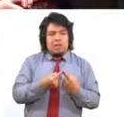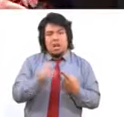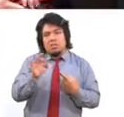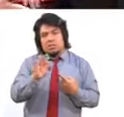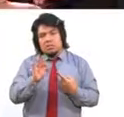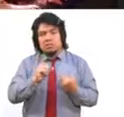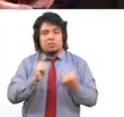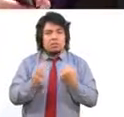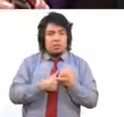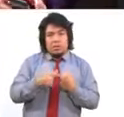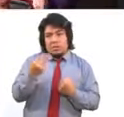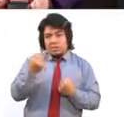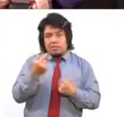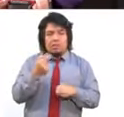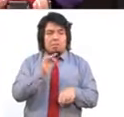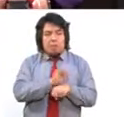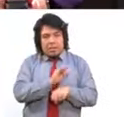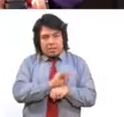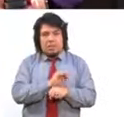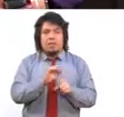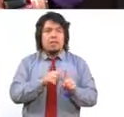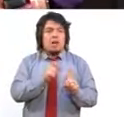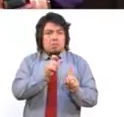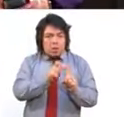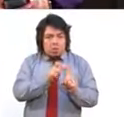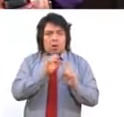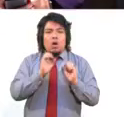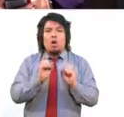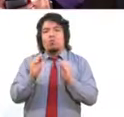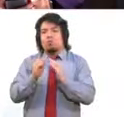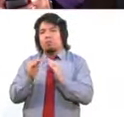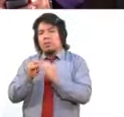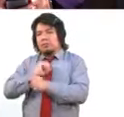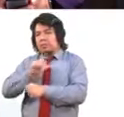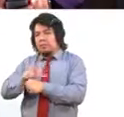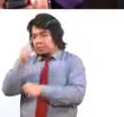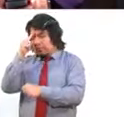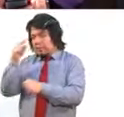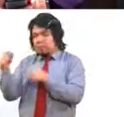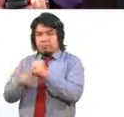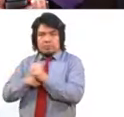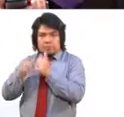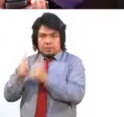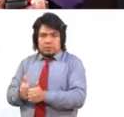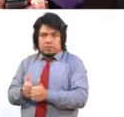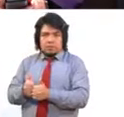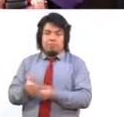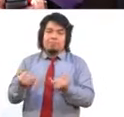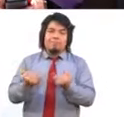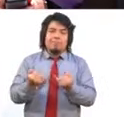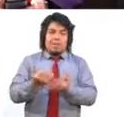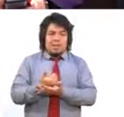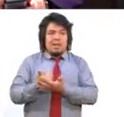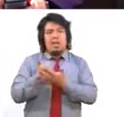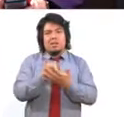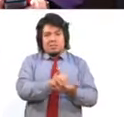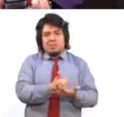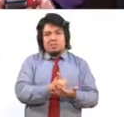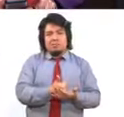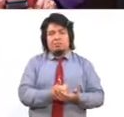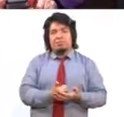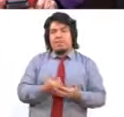de recibir medidas de protección o un refugio, si fuera el caso, y hay un apoyo. Como decía,